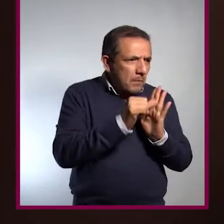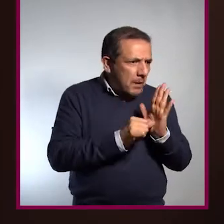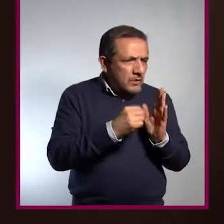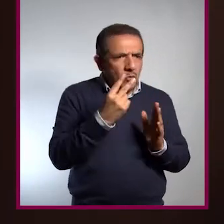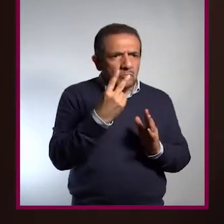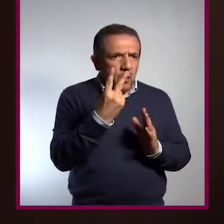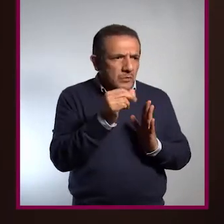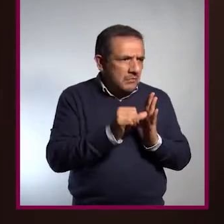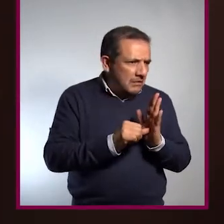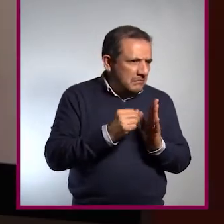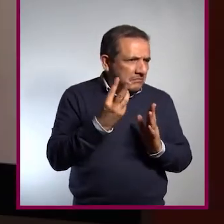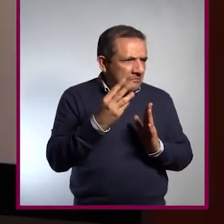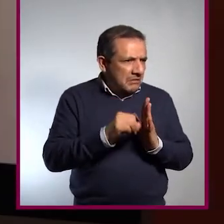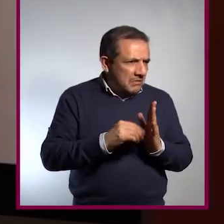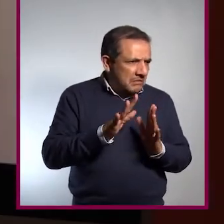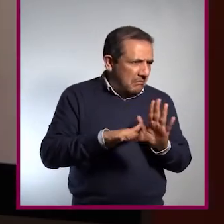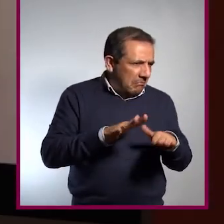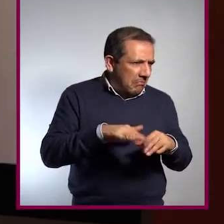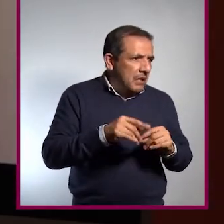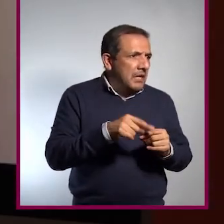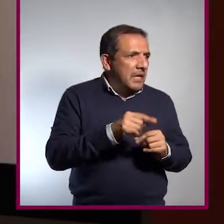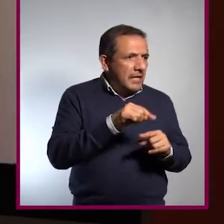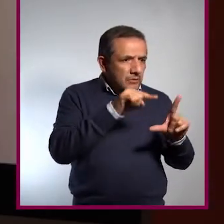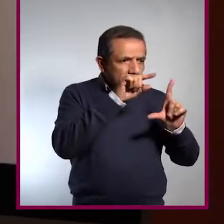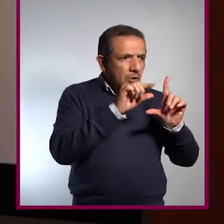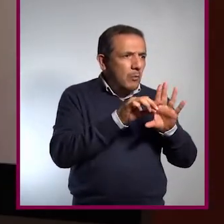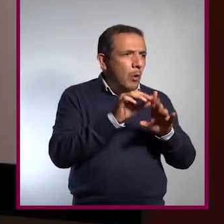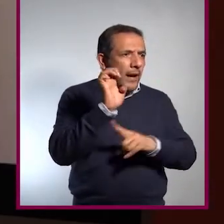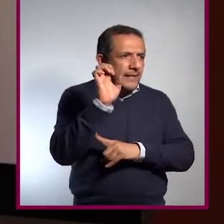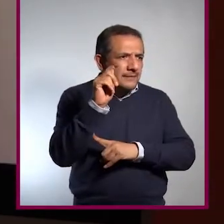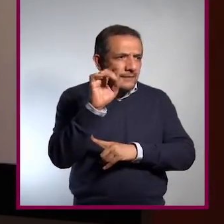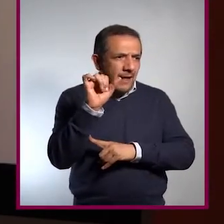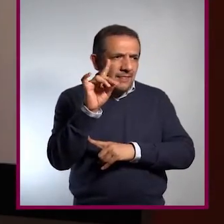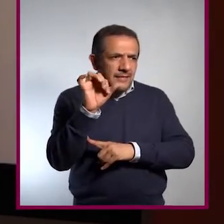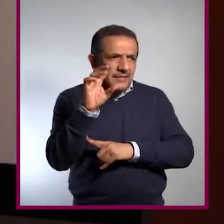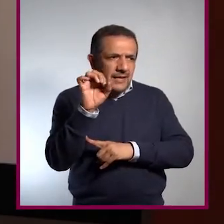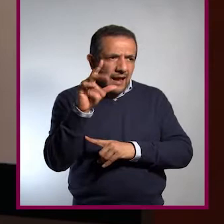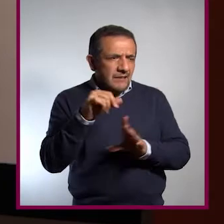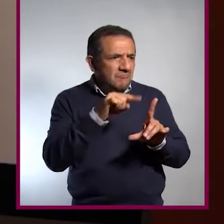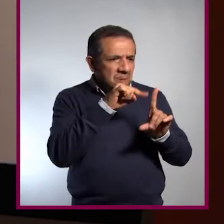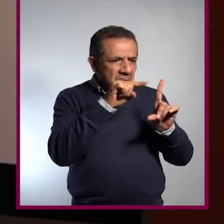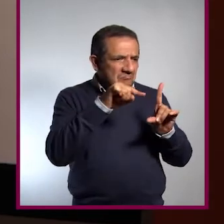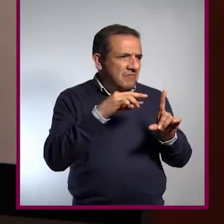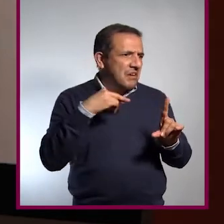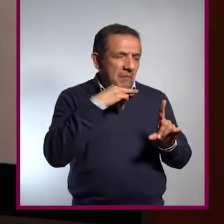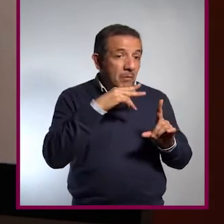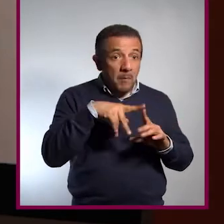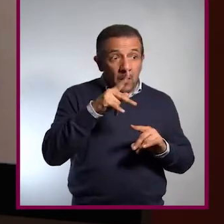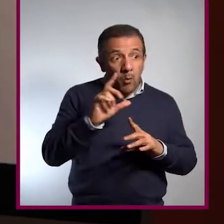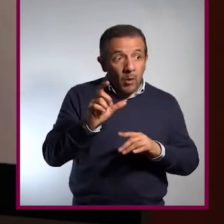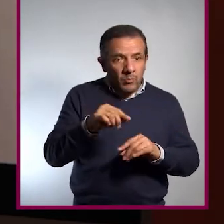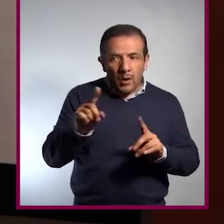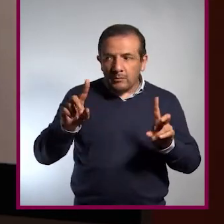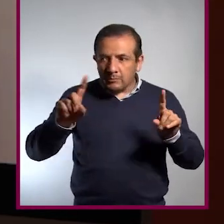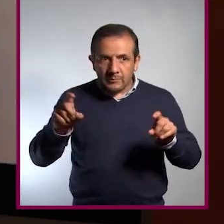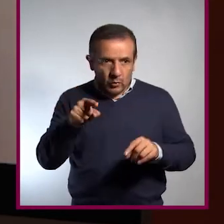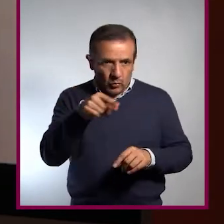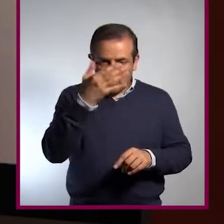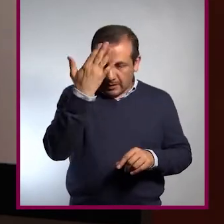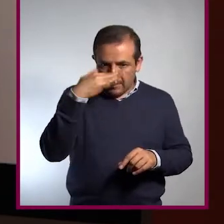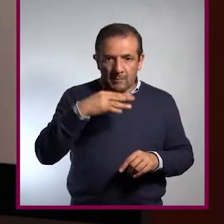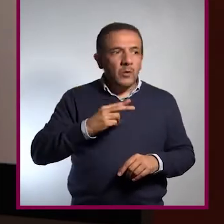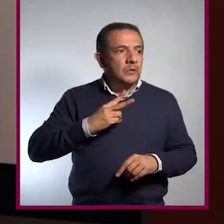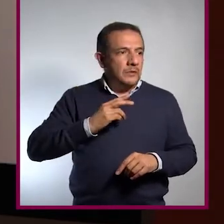o en un par de meses y eso puede llevar a un gran descubrimiento. En cambio, si hay otras interrogantes, por ejemplo, todos conocemos